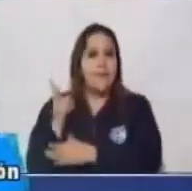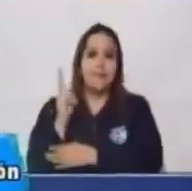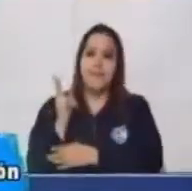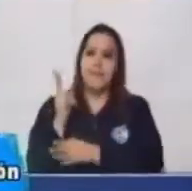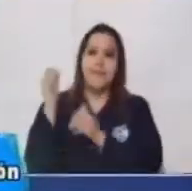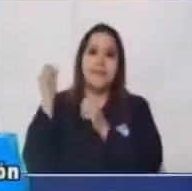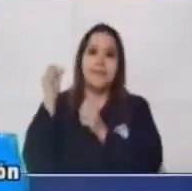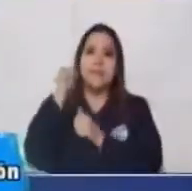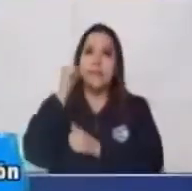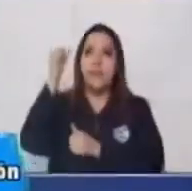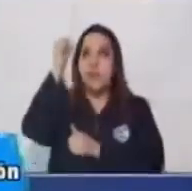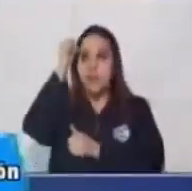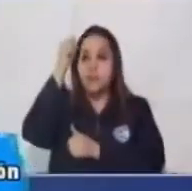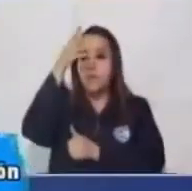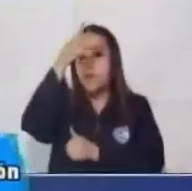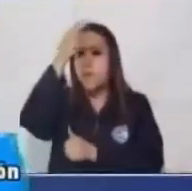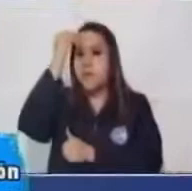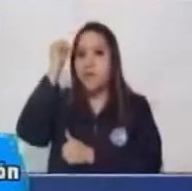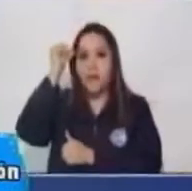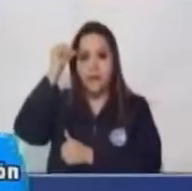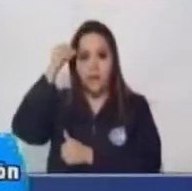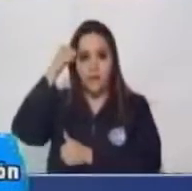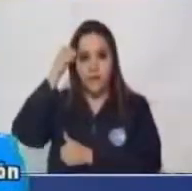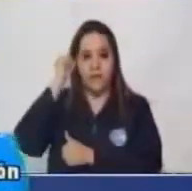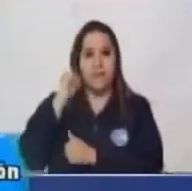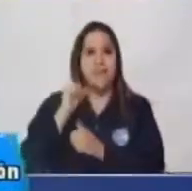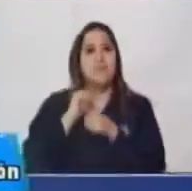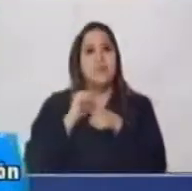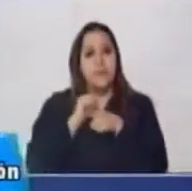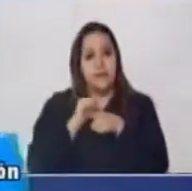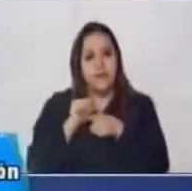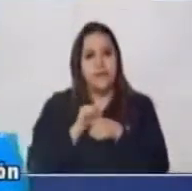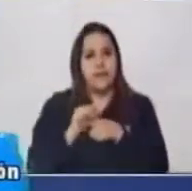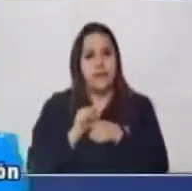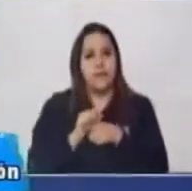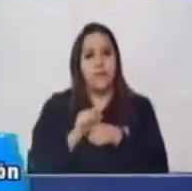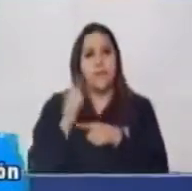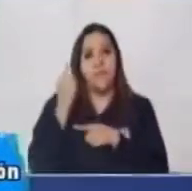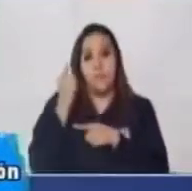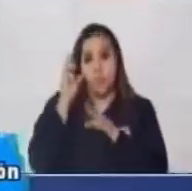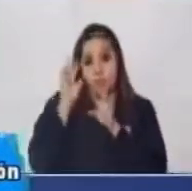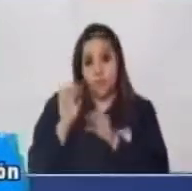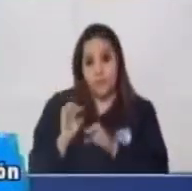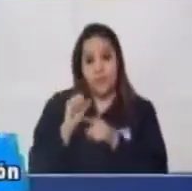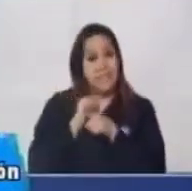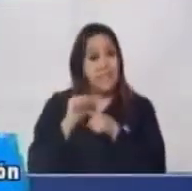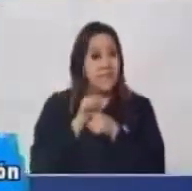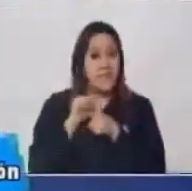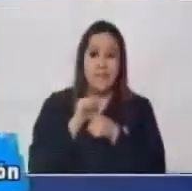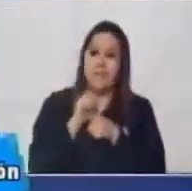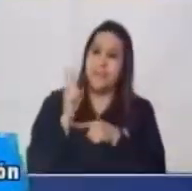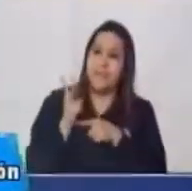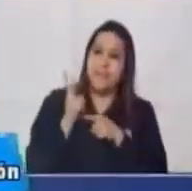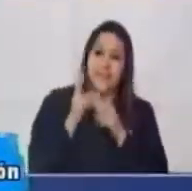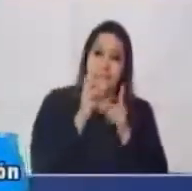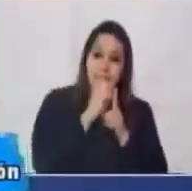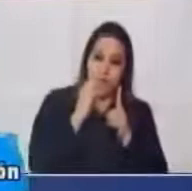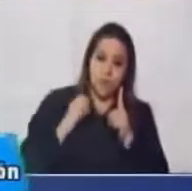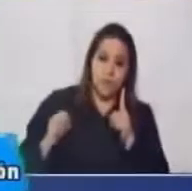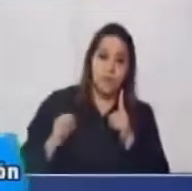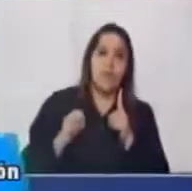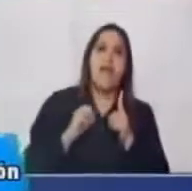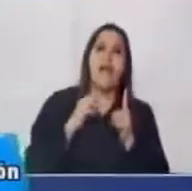lo que has aprendido para recordarlo y para ponerlo en práctica. Una persona que practica la escritura de oraciones va a tener la facilidad